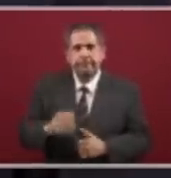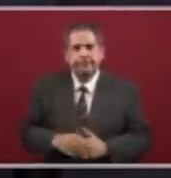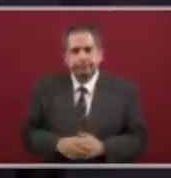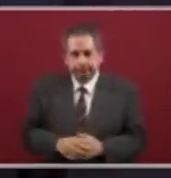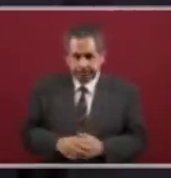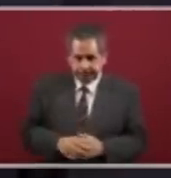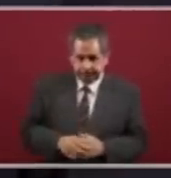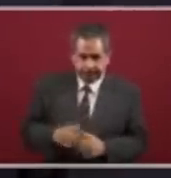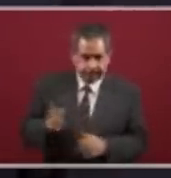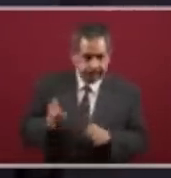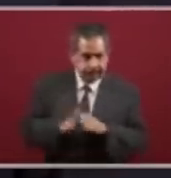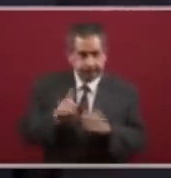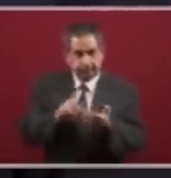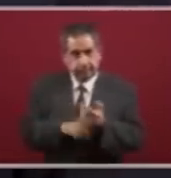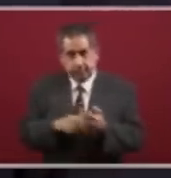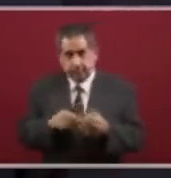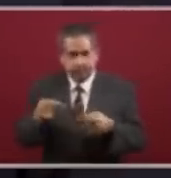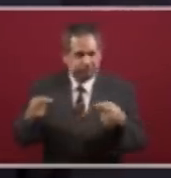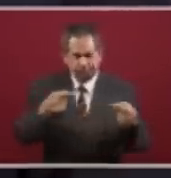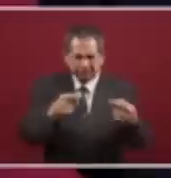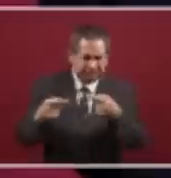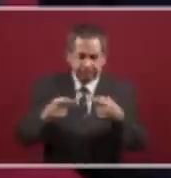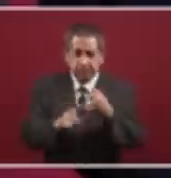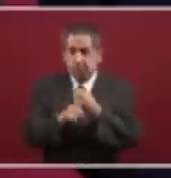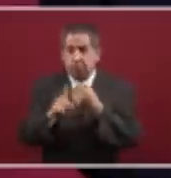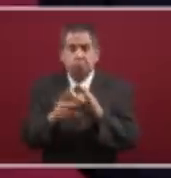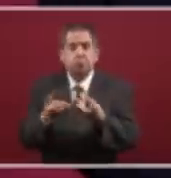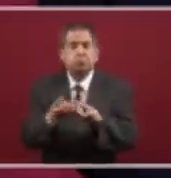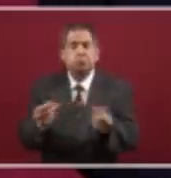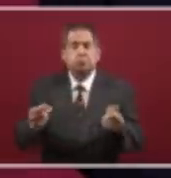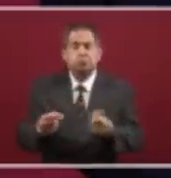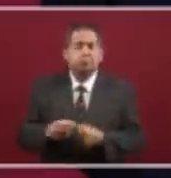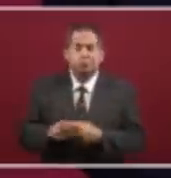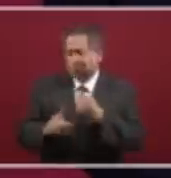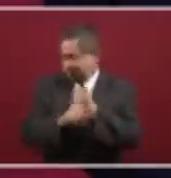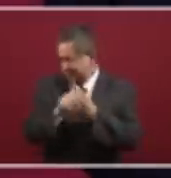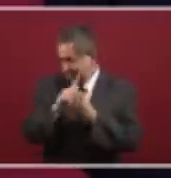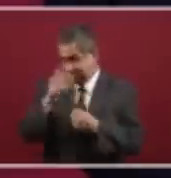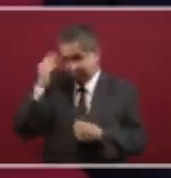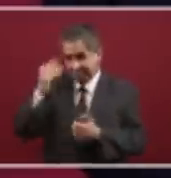de cómo se han resuelto problemas gravísimos